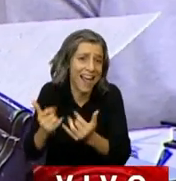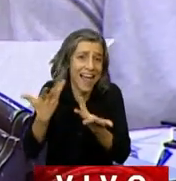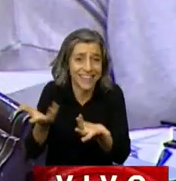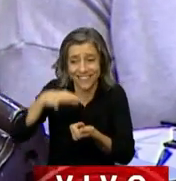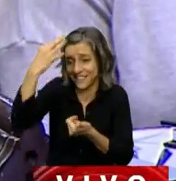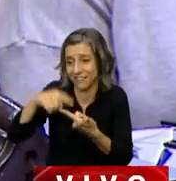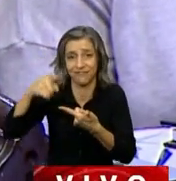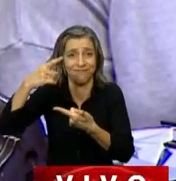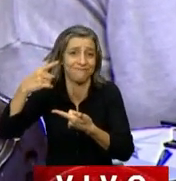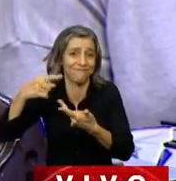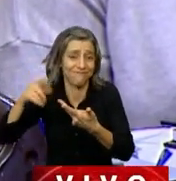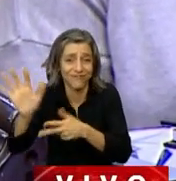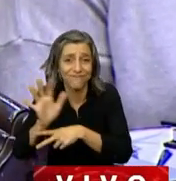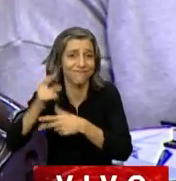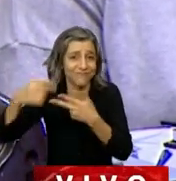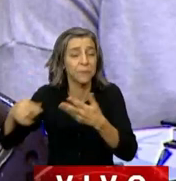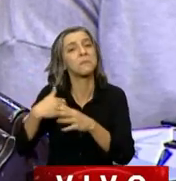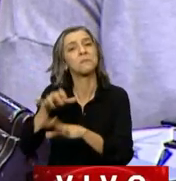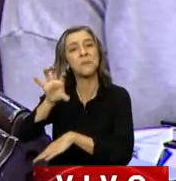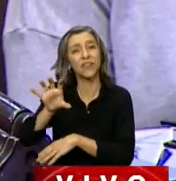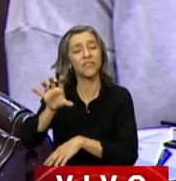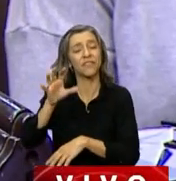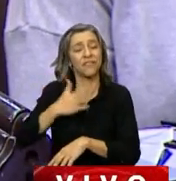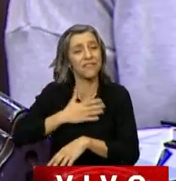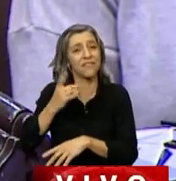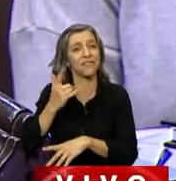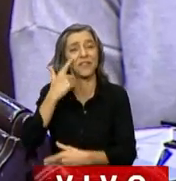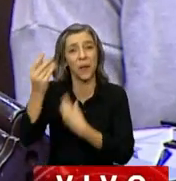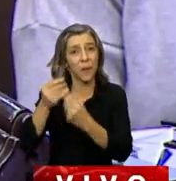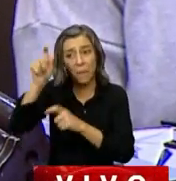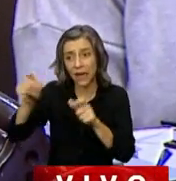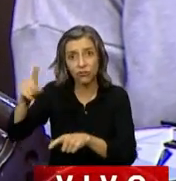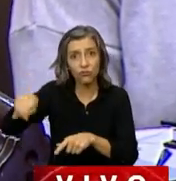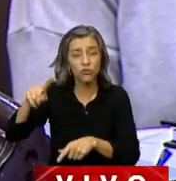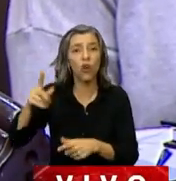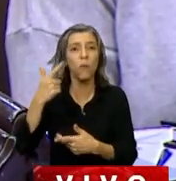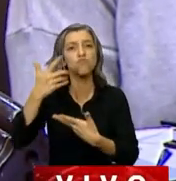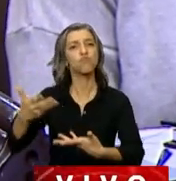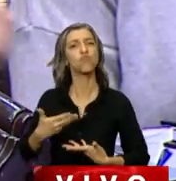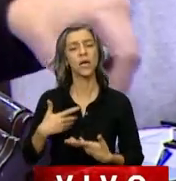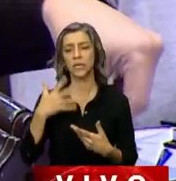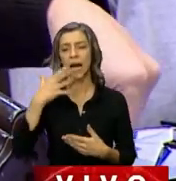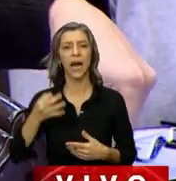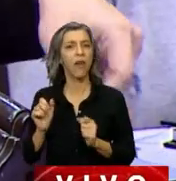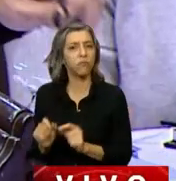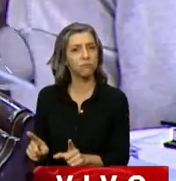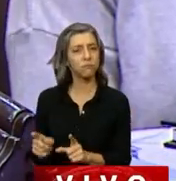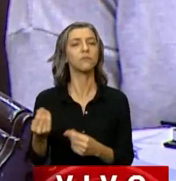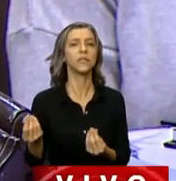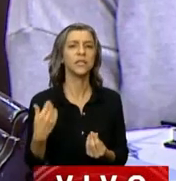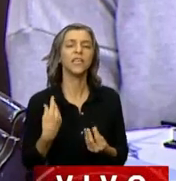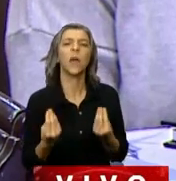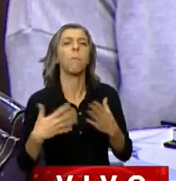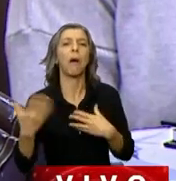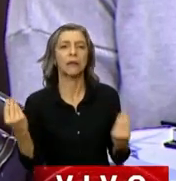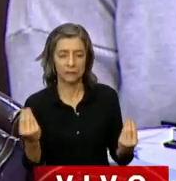Ellos, los trabajadores de San Juan, son quienes nos mostraron la realidad que viven y lo que podría pasar. Por eso permítame